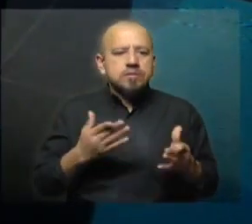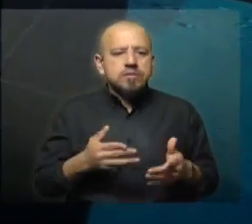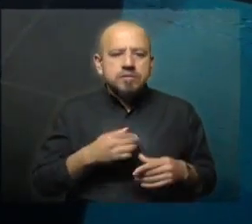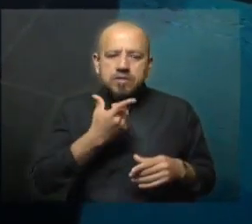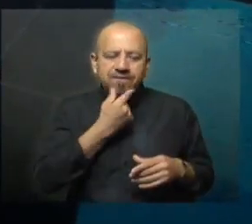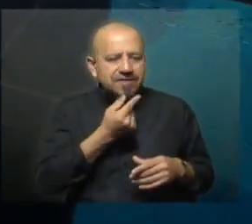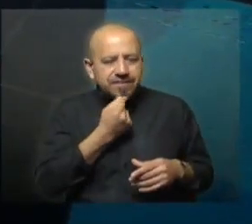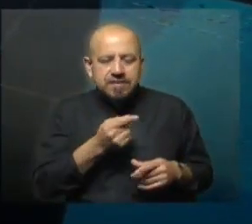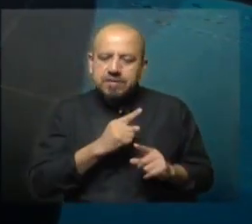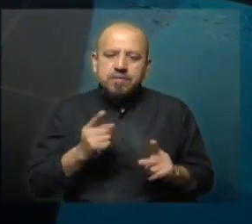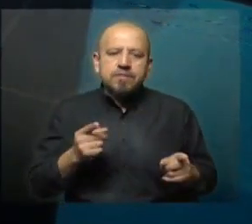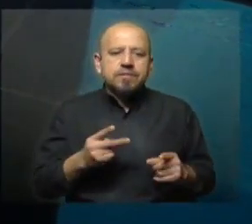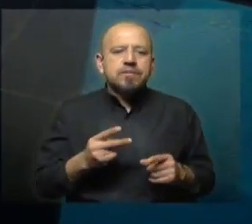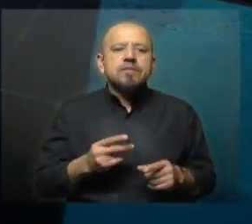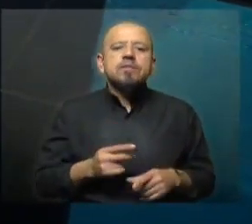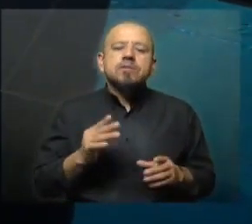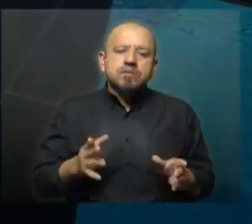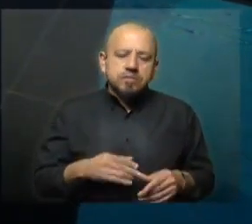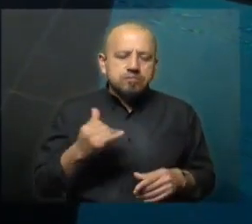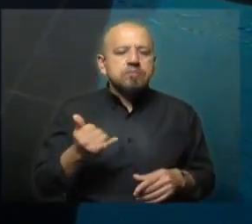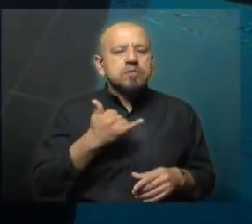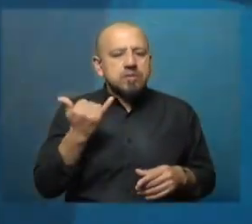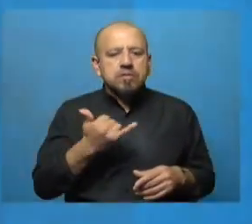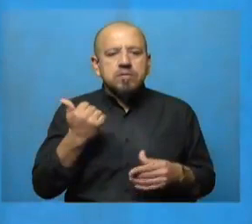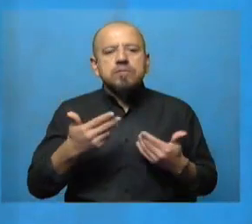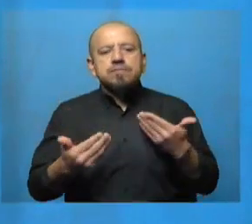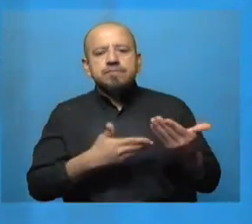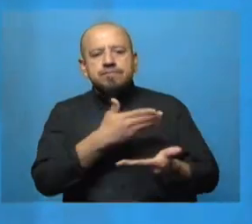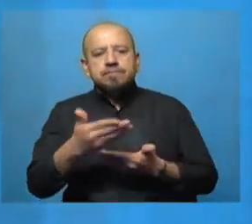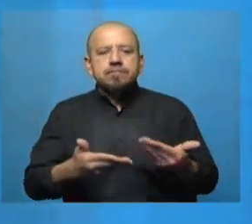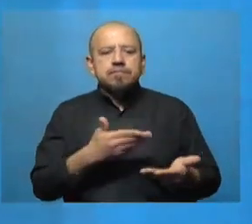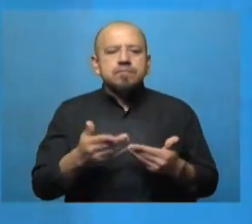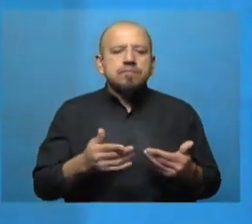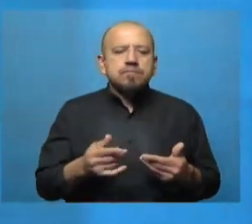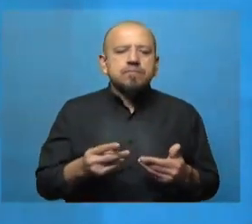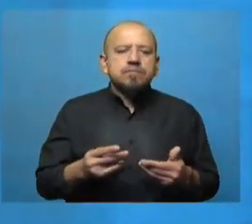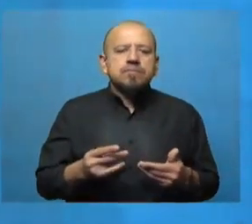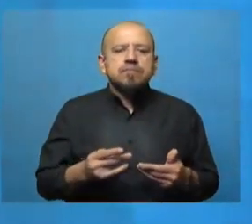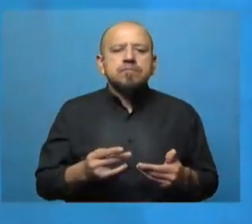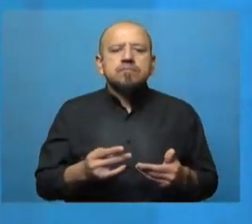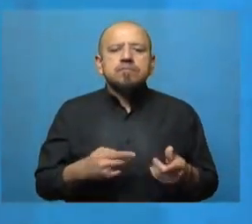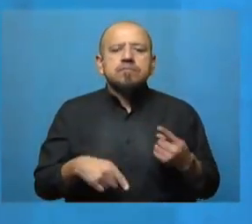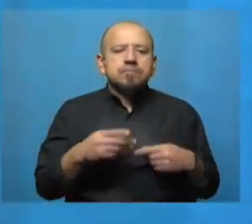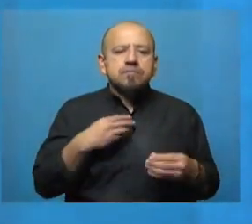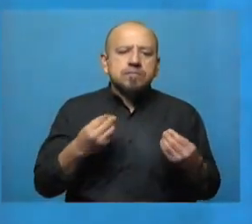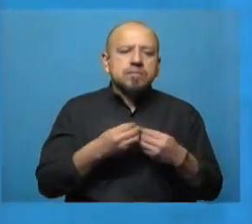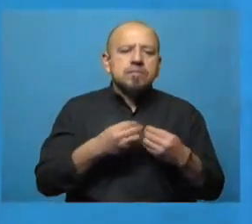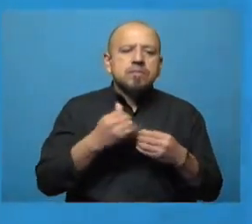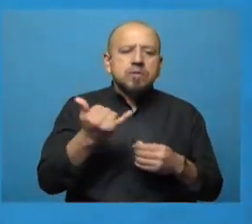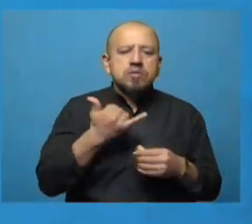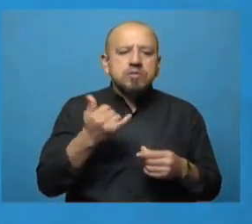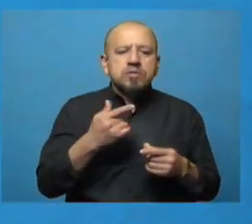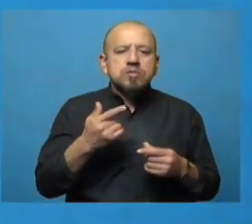Al toque nada lleva tiempo intercambio lleva tiempo lleva intercambios lleva mucho mucho mucho